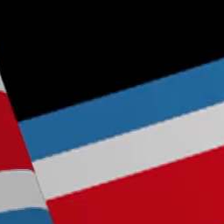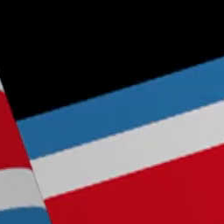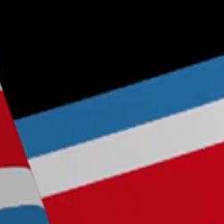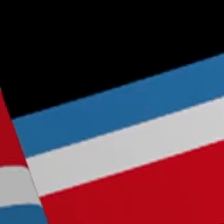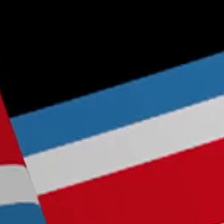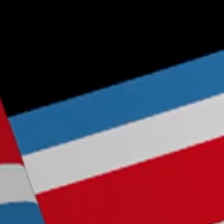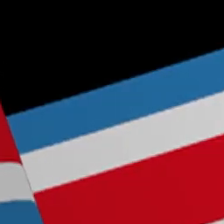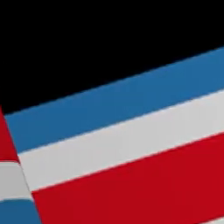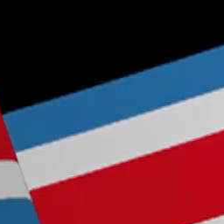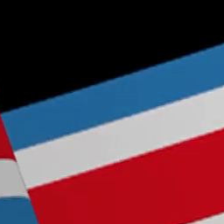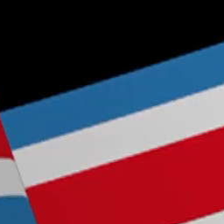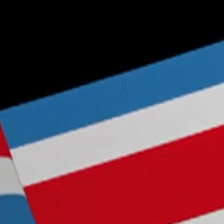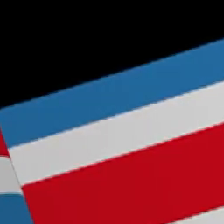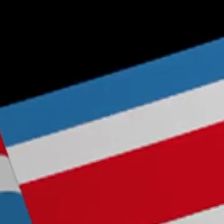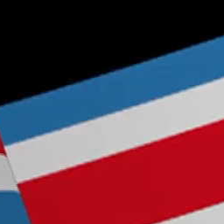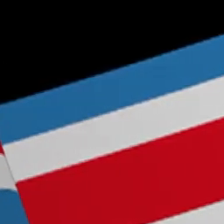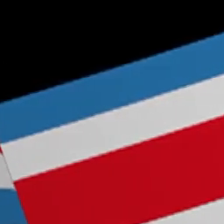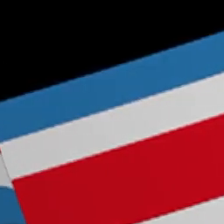atendidos